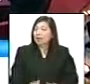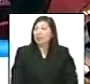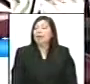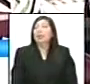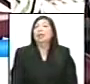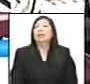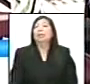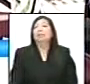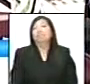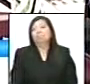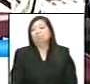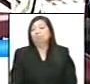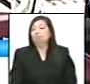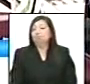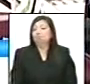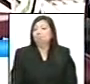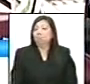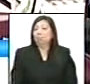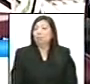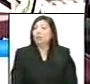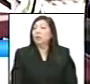en realidad, el